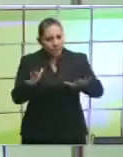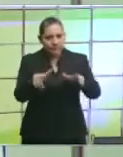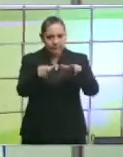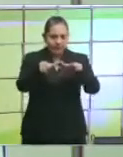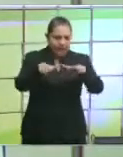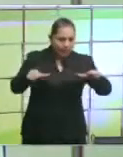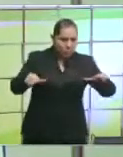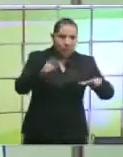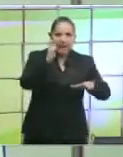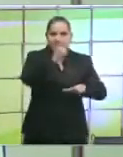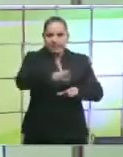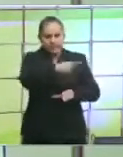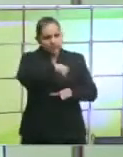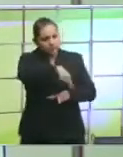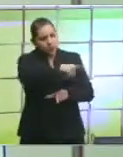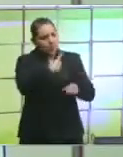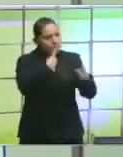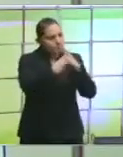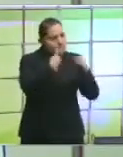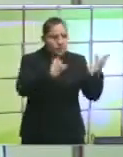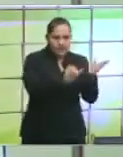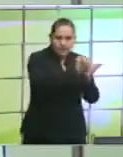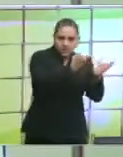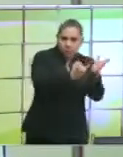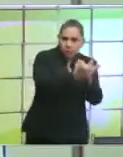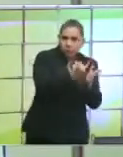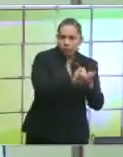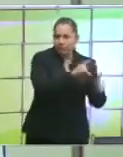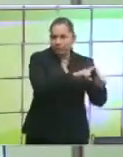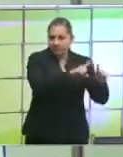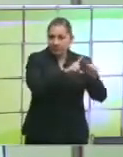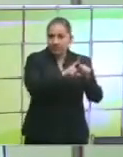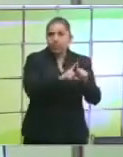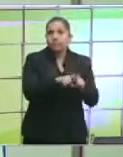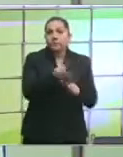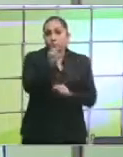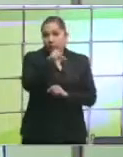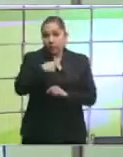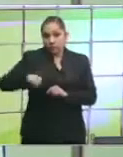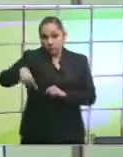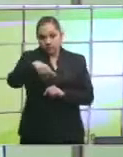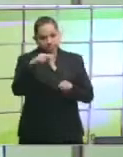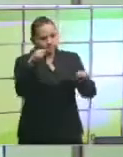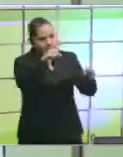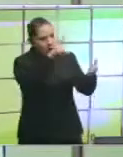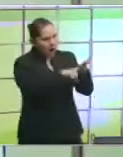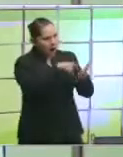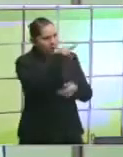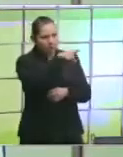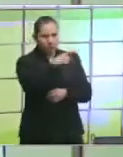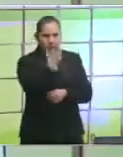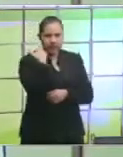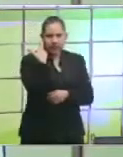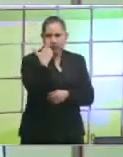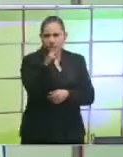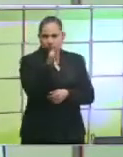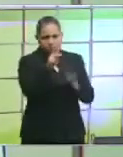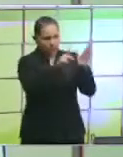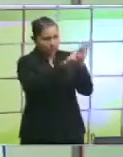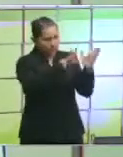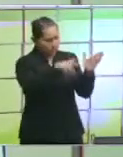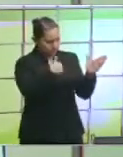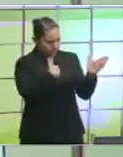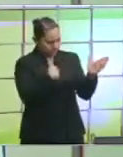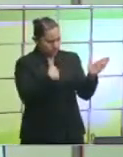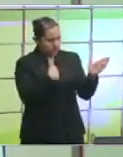en los efectos y después si uno cuando ve los los medios uno no se identifica con lo dicho por ellos en relación